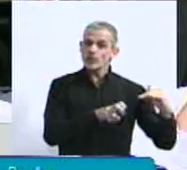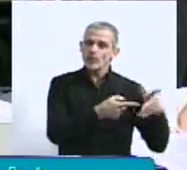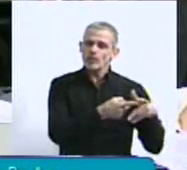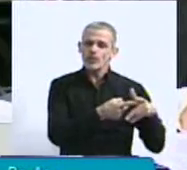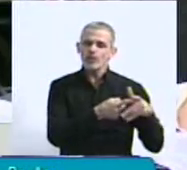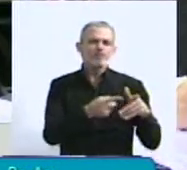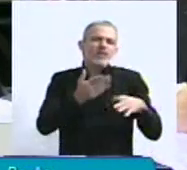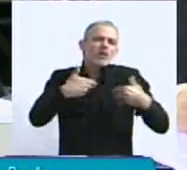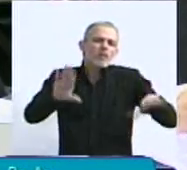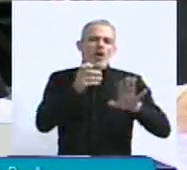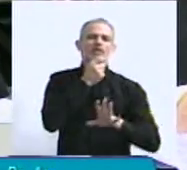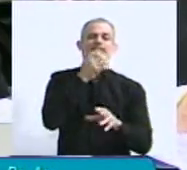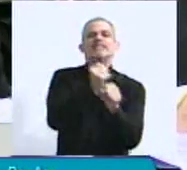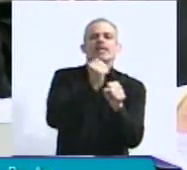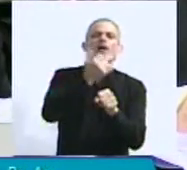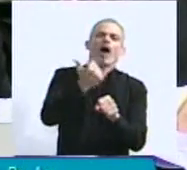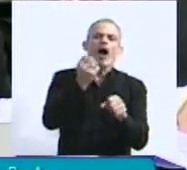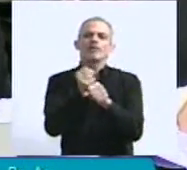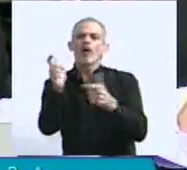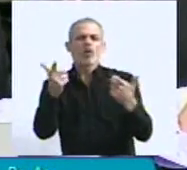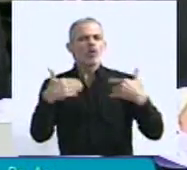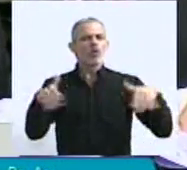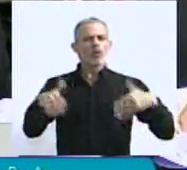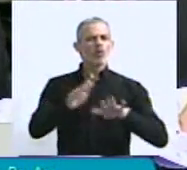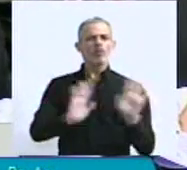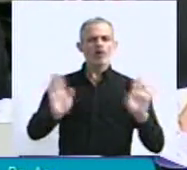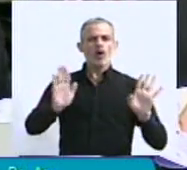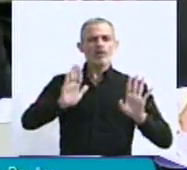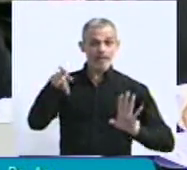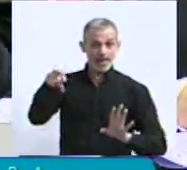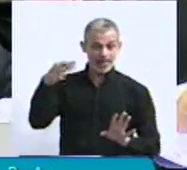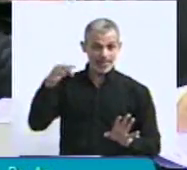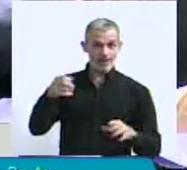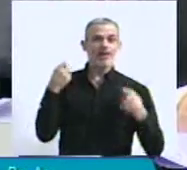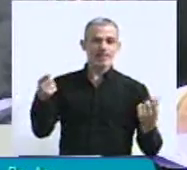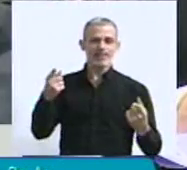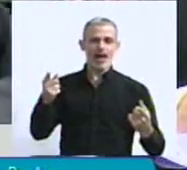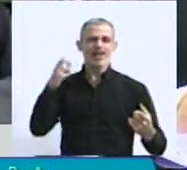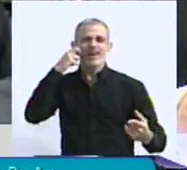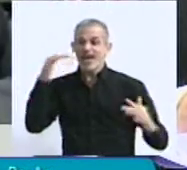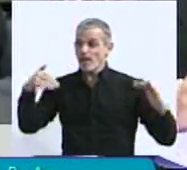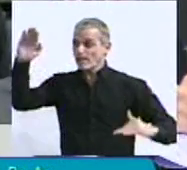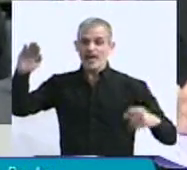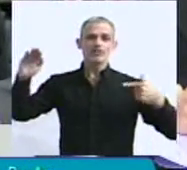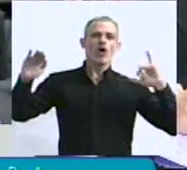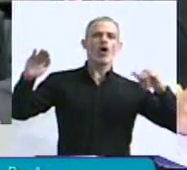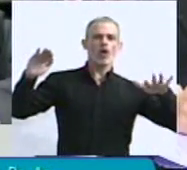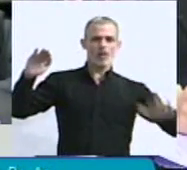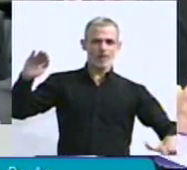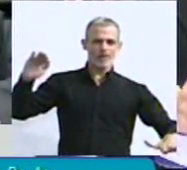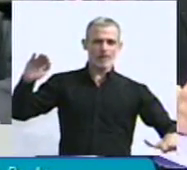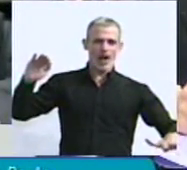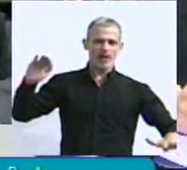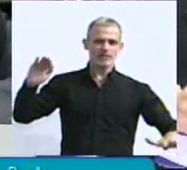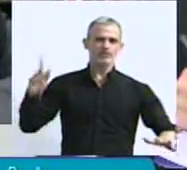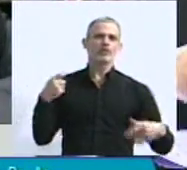de la condición laboral de quien se encuentra en plenas condiciones de ser parte de